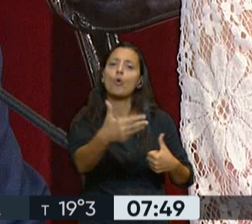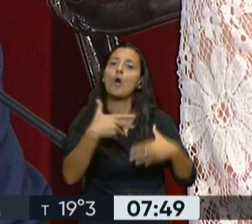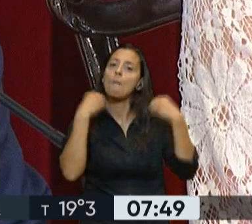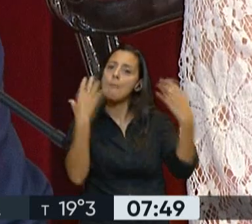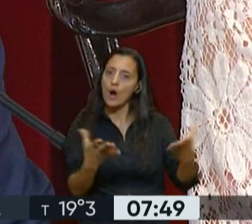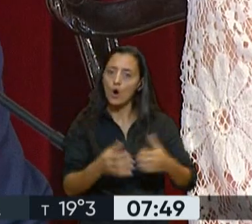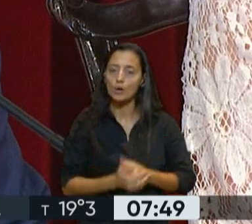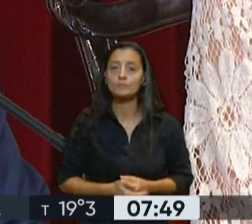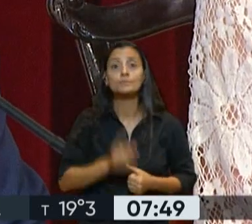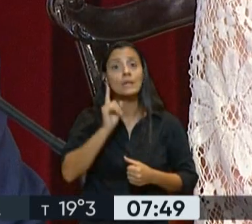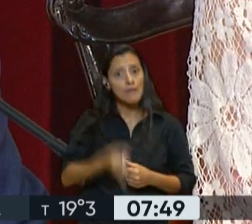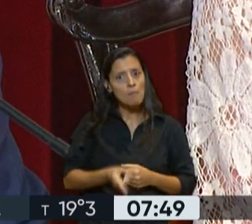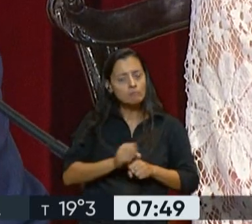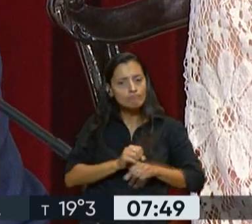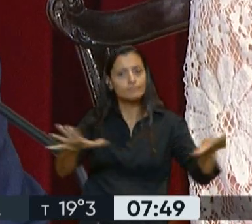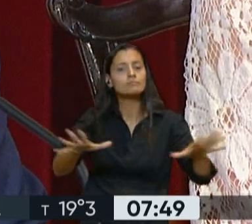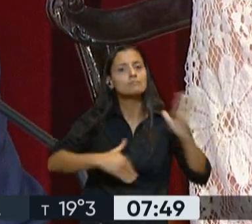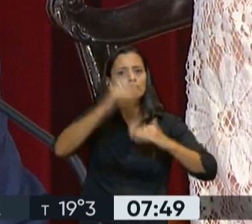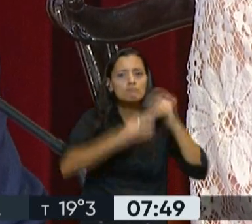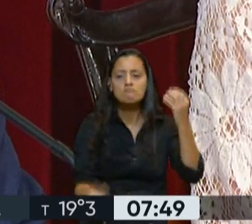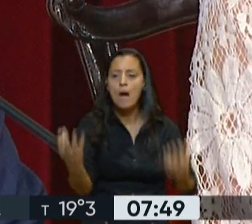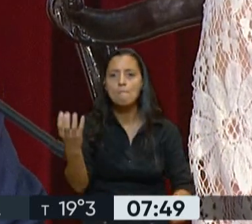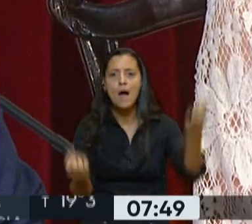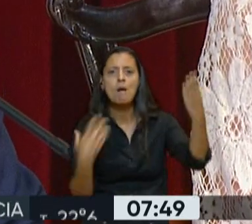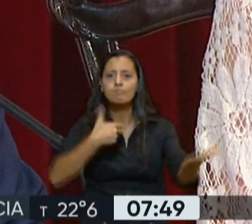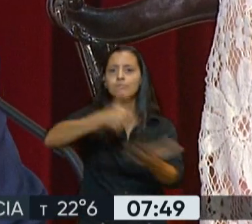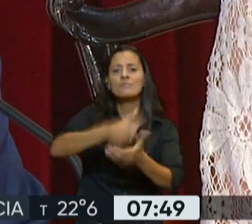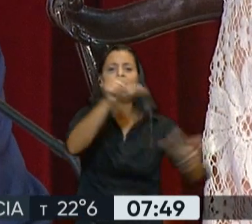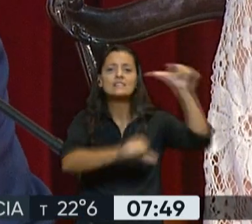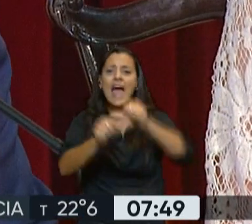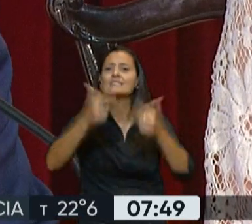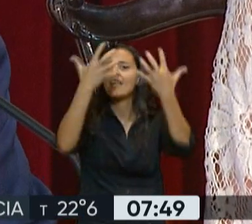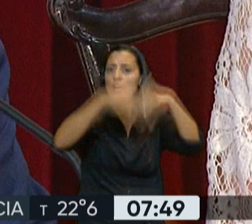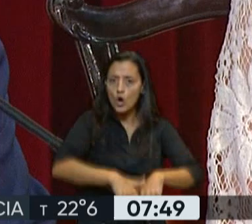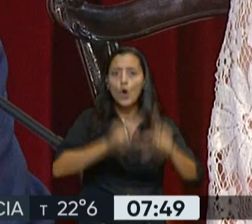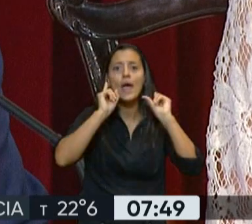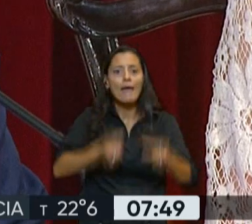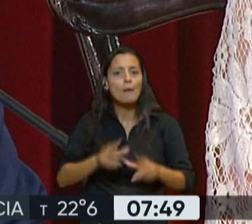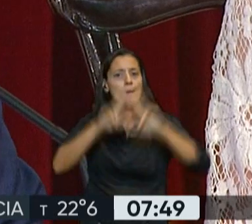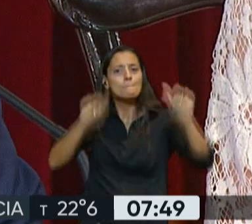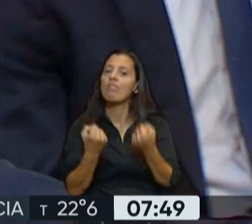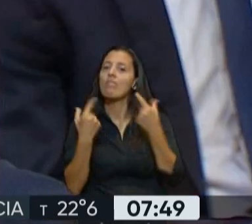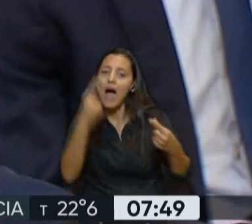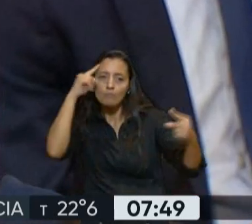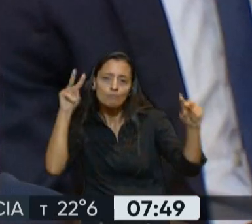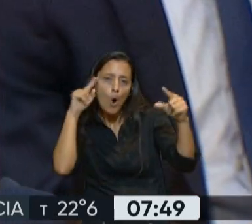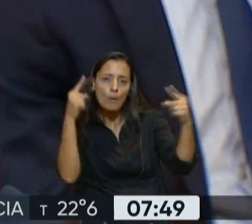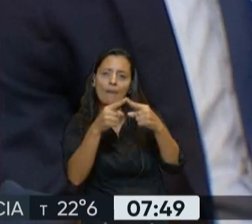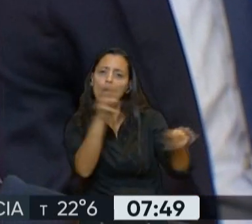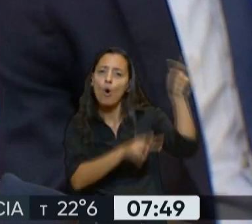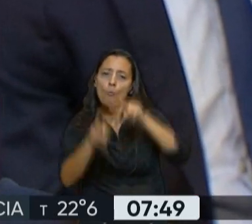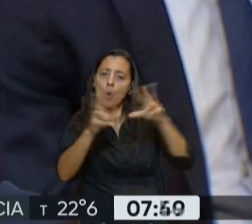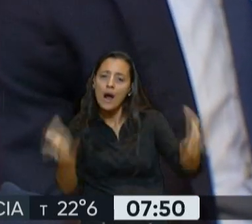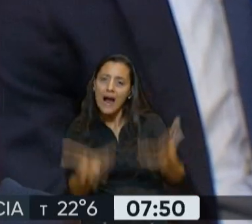programa. Habrá una expansión en infraestructura, inversiones en ciencia y tecnología y en políticas sociales. Quiero ser